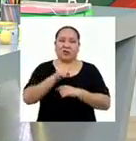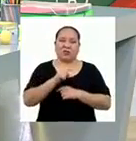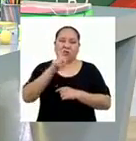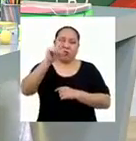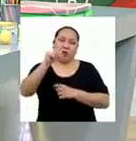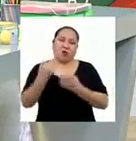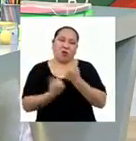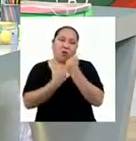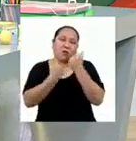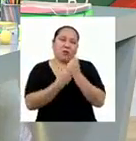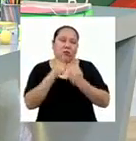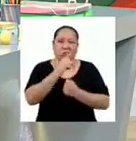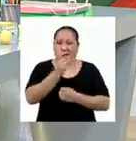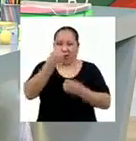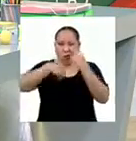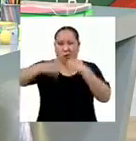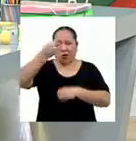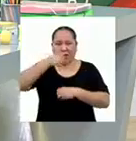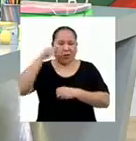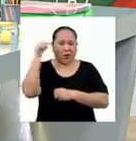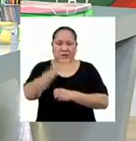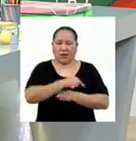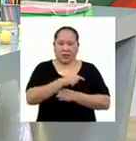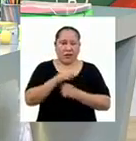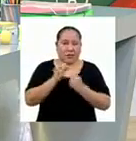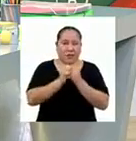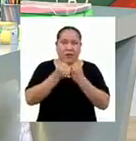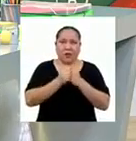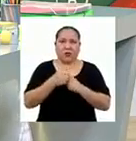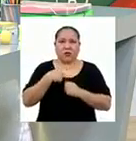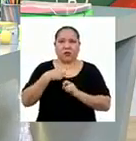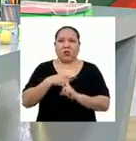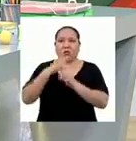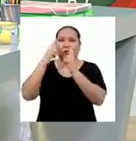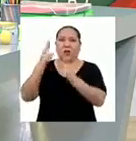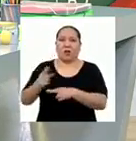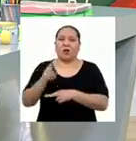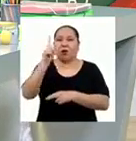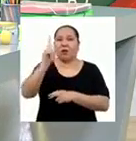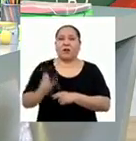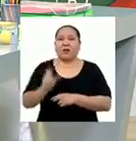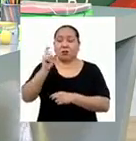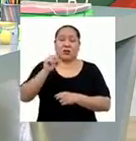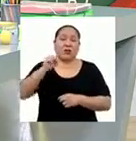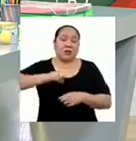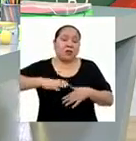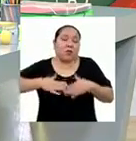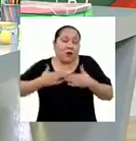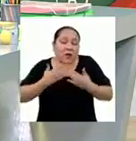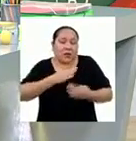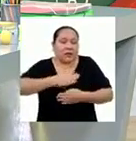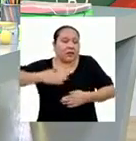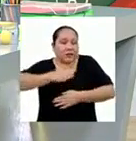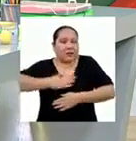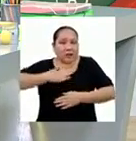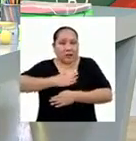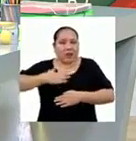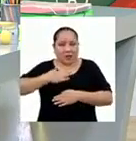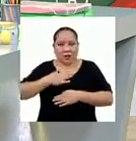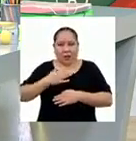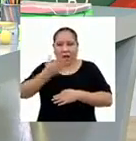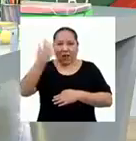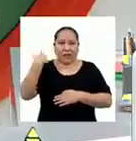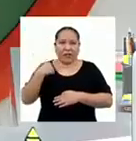solidario. No me voy a comer este pan con chicharrón. Se lo voy a regalar a alguien que pueda disfrutarlo tanto como yo disfruté mi primer